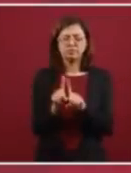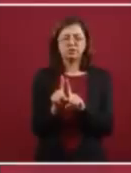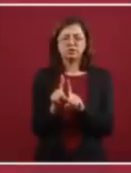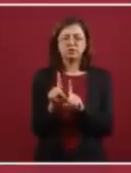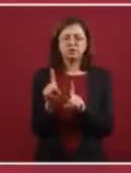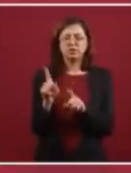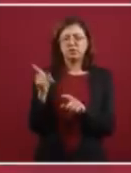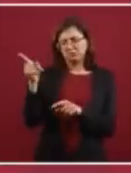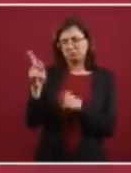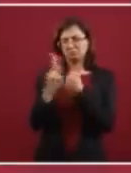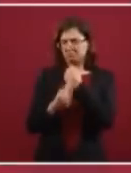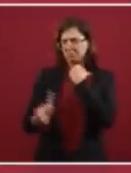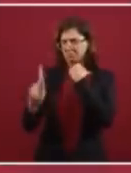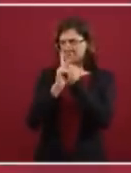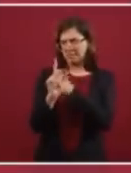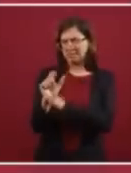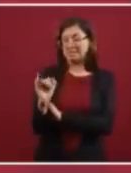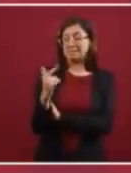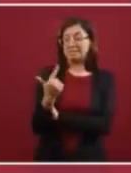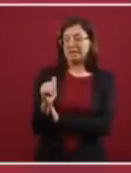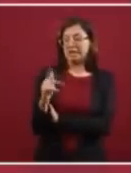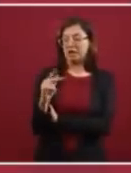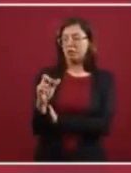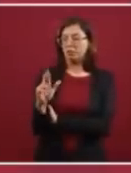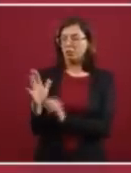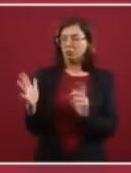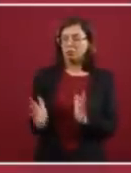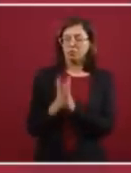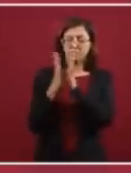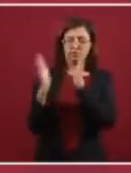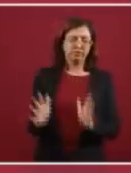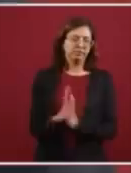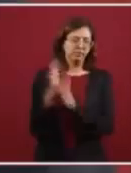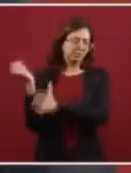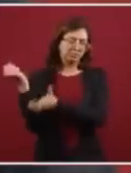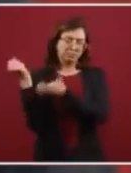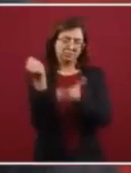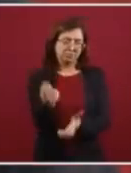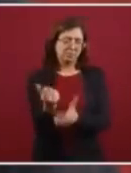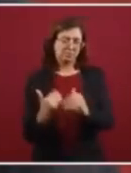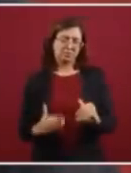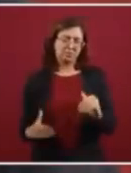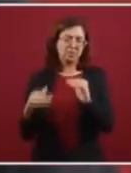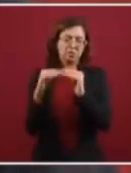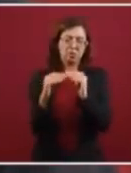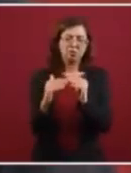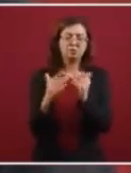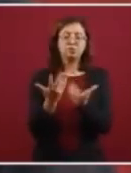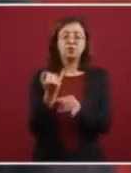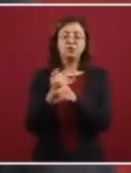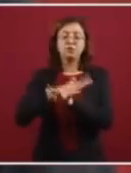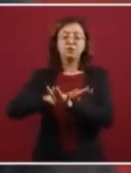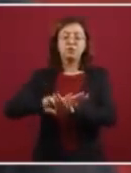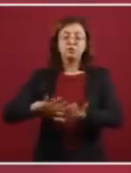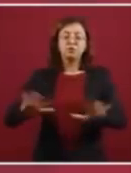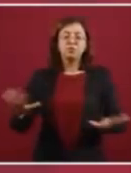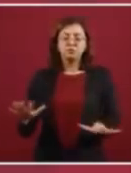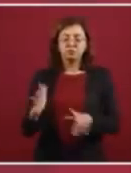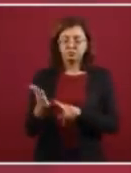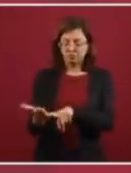un país como Singapur, que de acuerdo a la información que tenemos